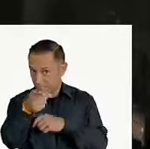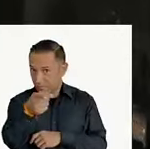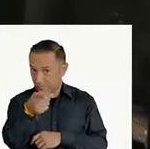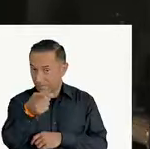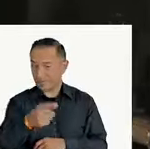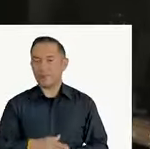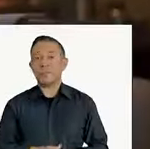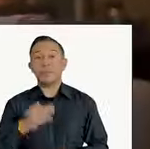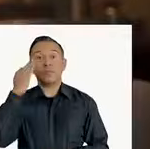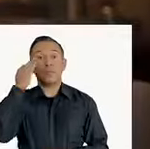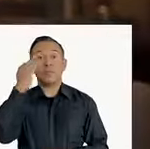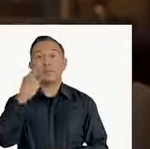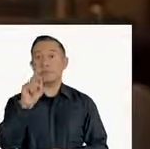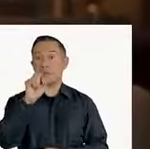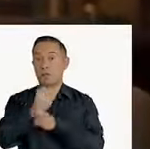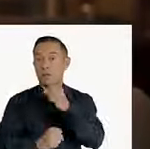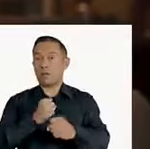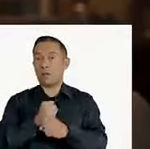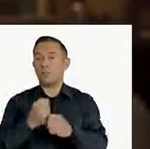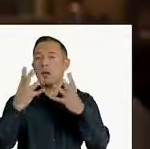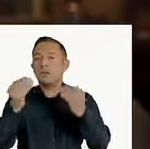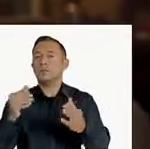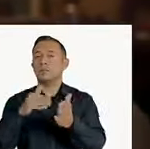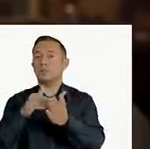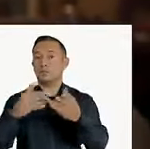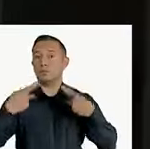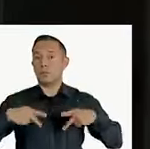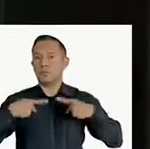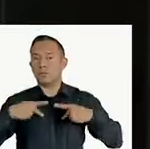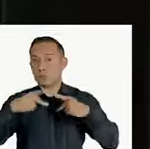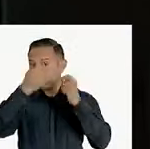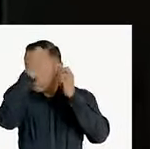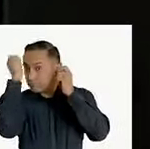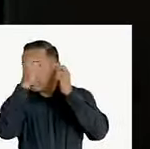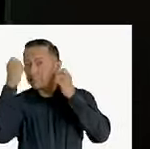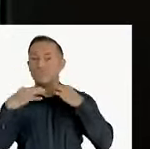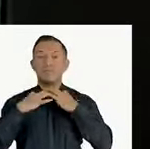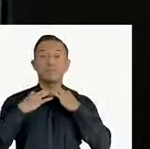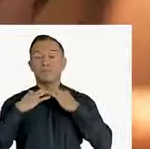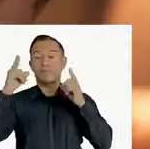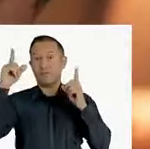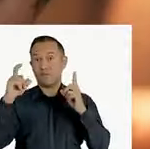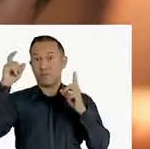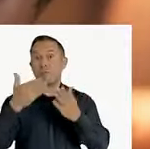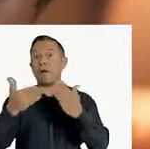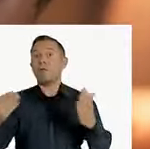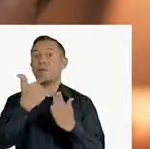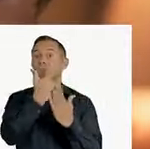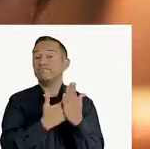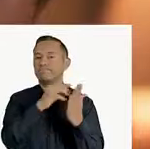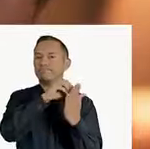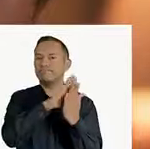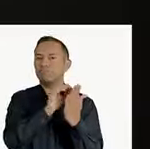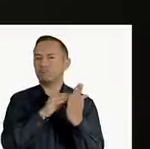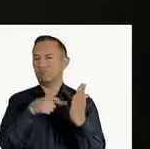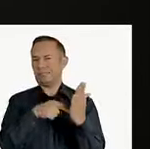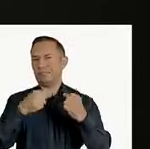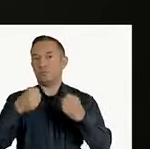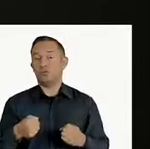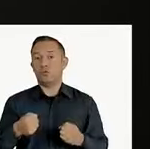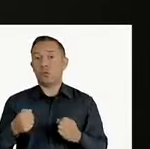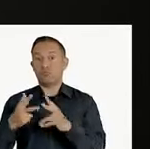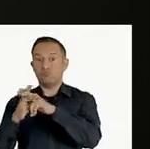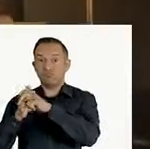Pero te peinas, ¿eh? En 30 años, millones de personas nos hemos peinado para la foto. Y hoy somos parte de un padrón electoral confiable.